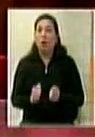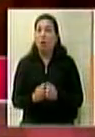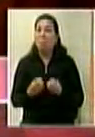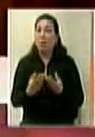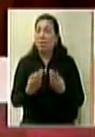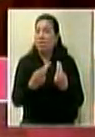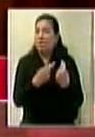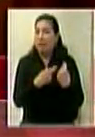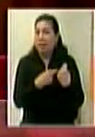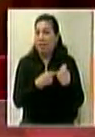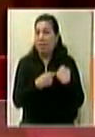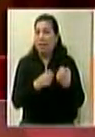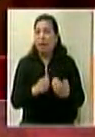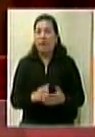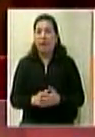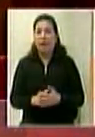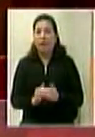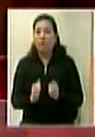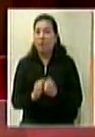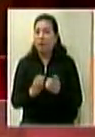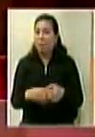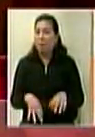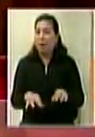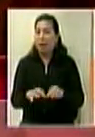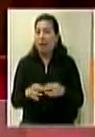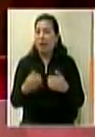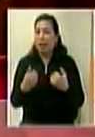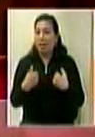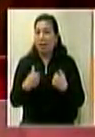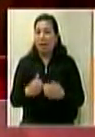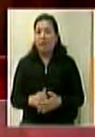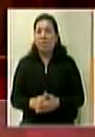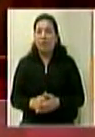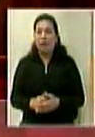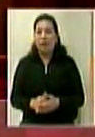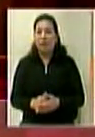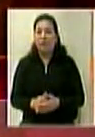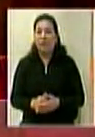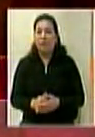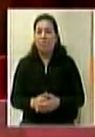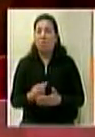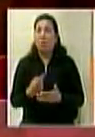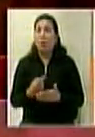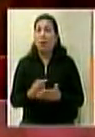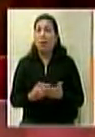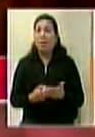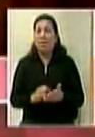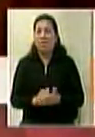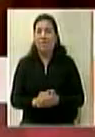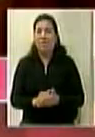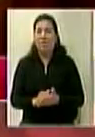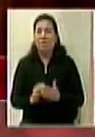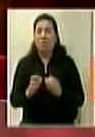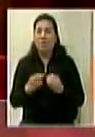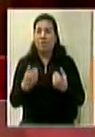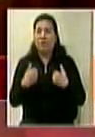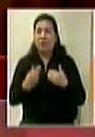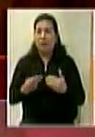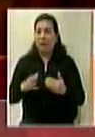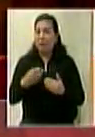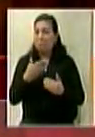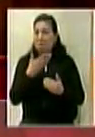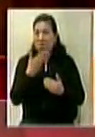bastante responsabilidad y con la importancia que tiene esto. ¿Por qué? El país viene